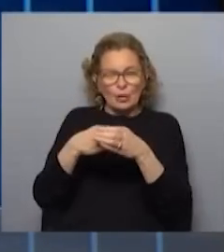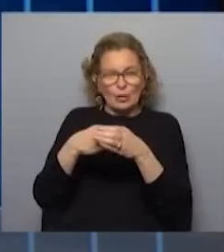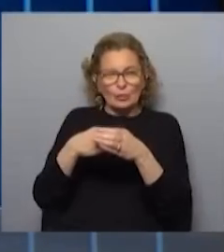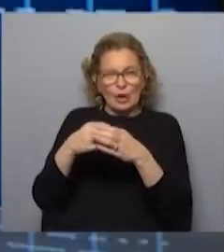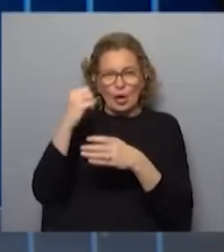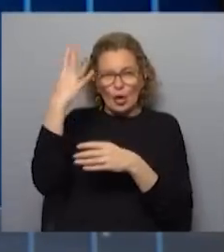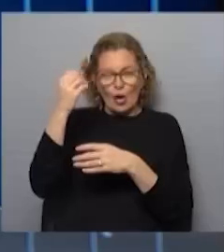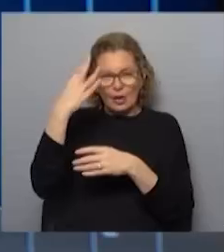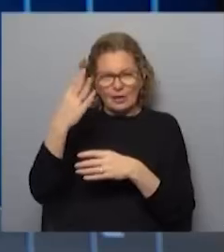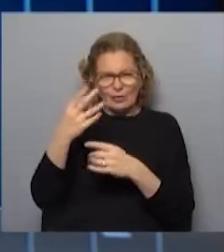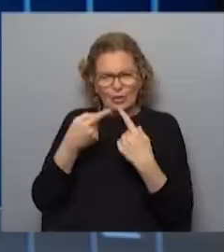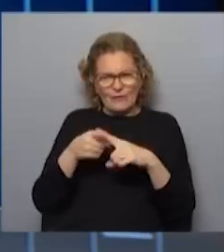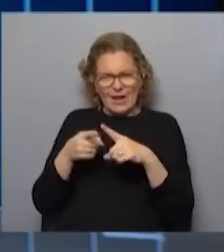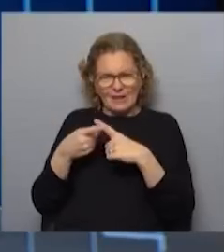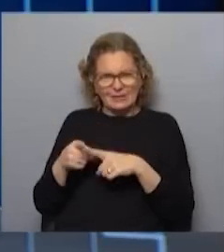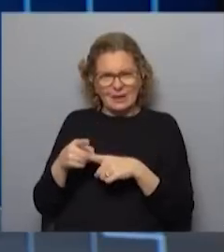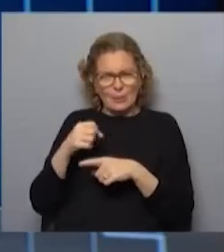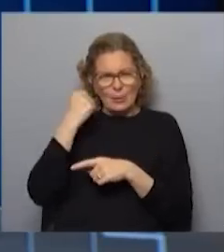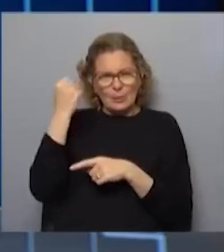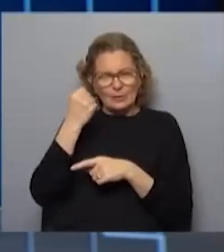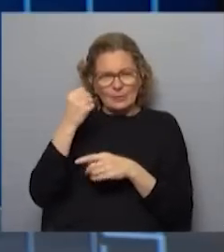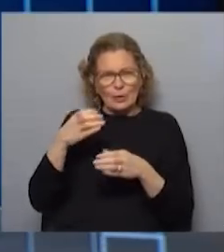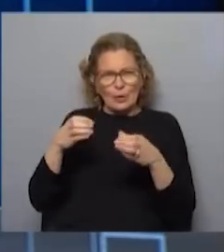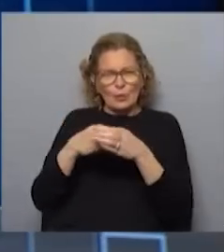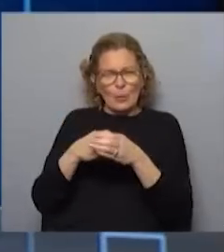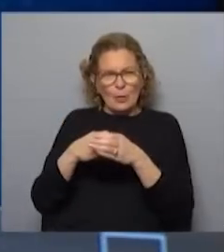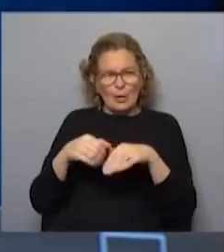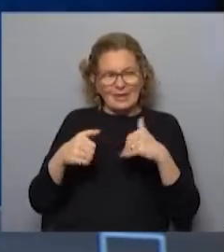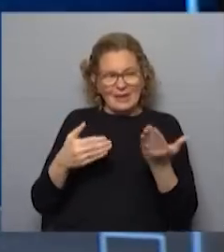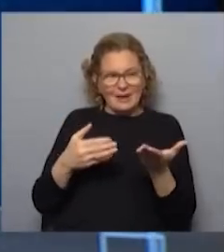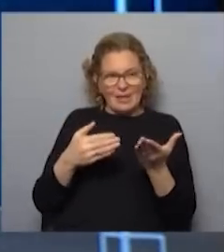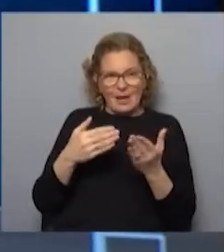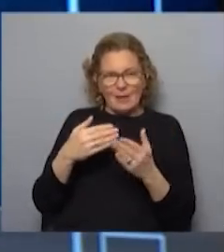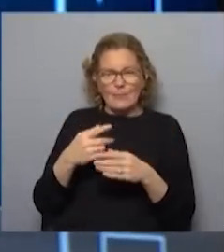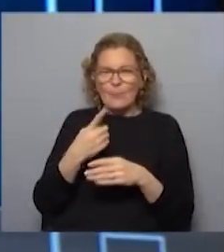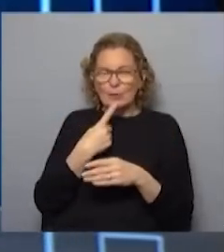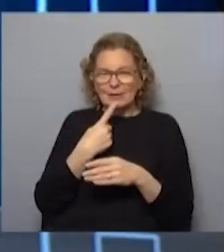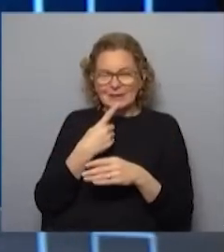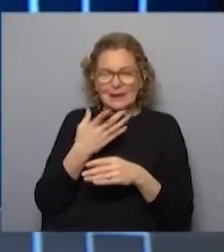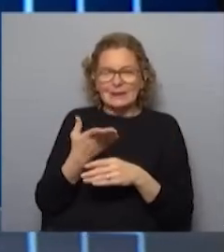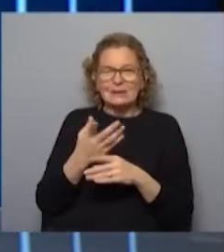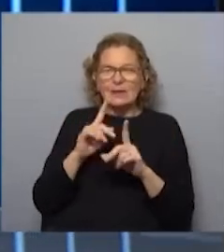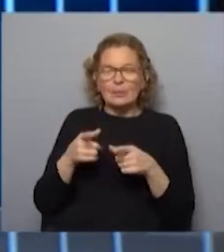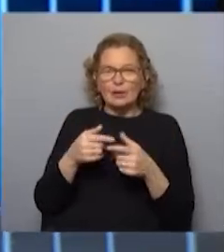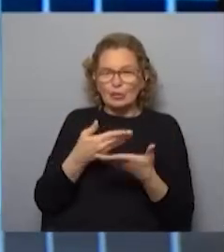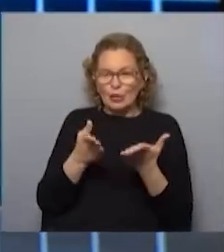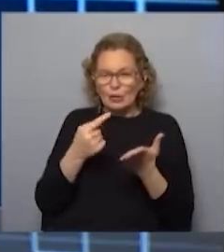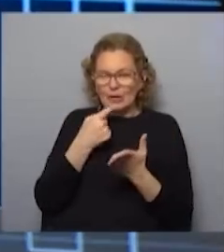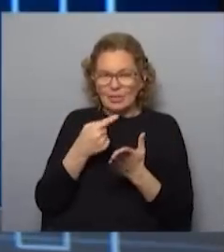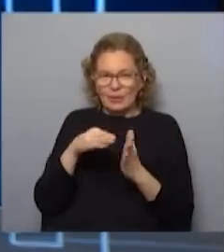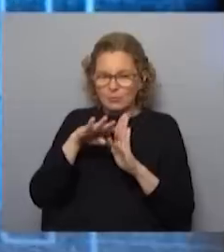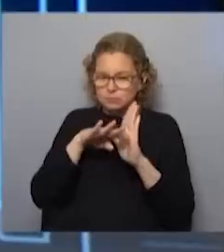en congresos en eventos fundamentalmente de los partidos de izquierda no pero también en todos los que acabo de